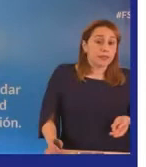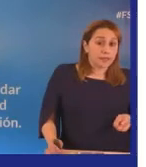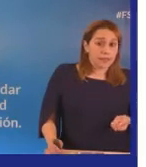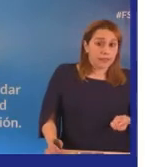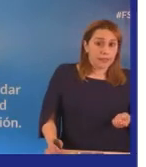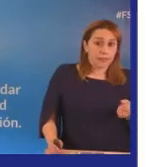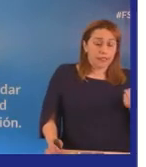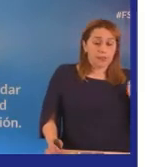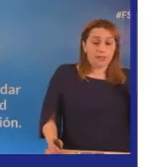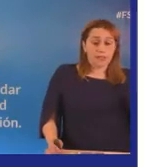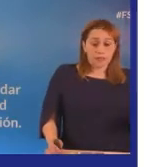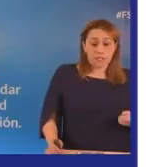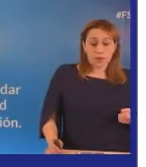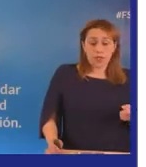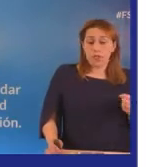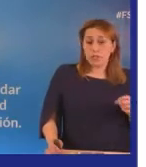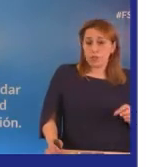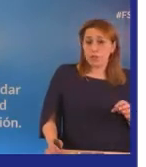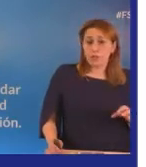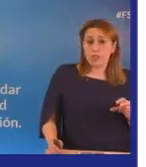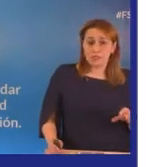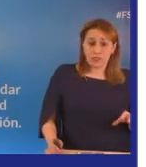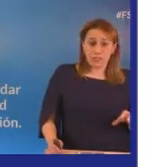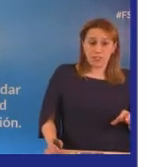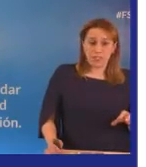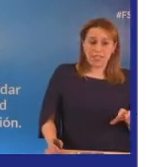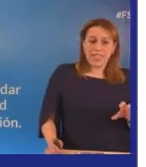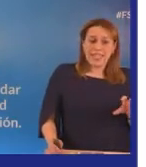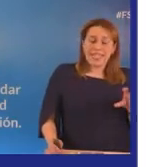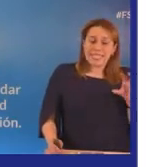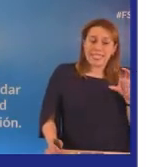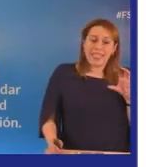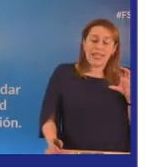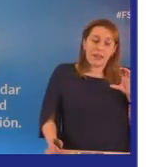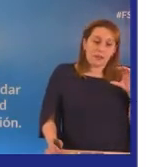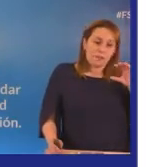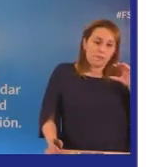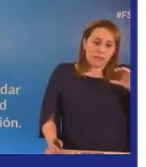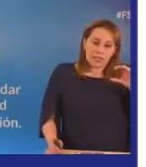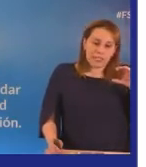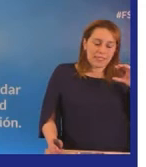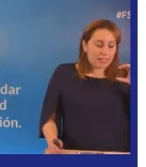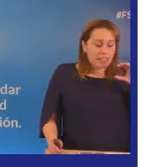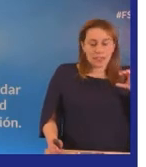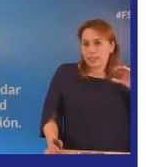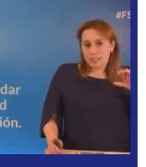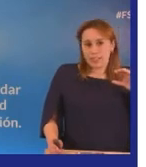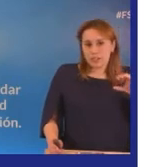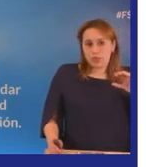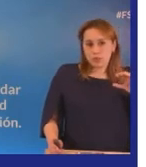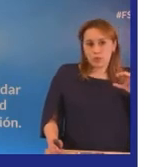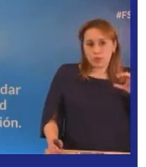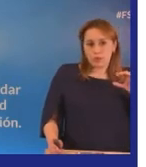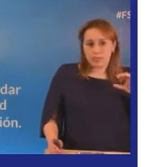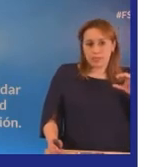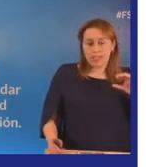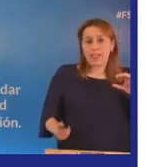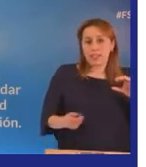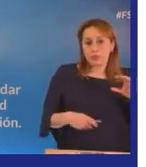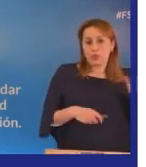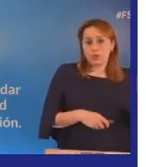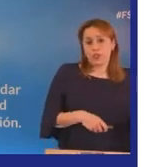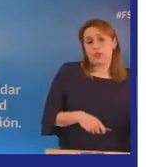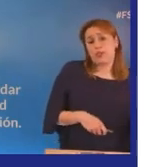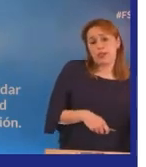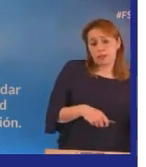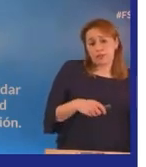la parte de higiene, la parte de vestuario y el control de esfínter. Es la que tiene que ver con supervivencia,